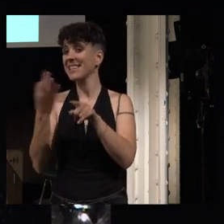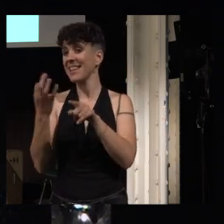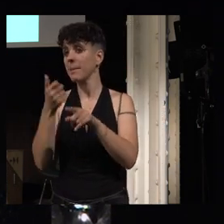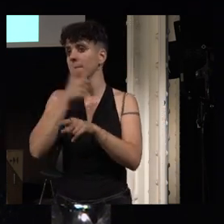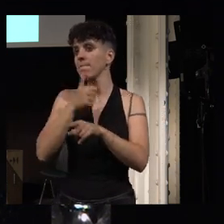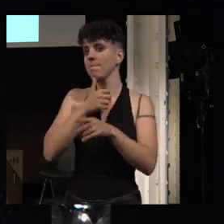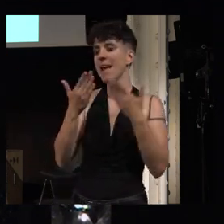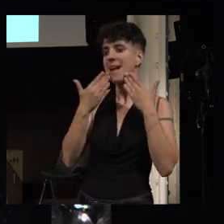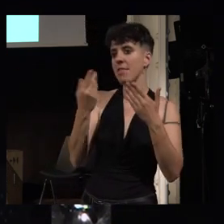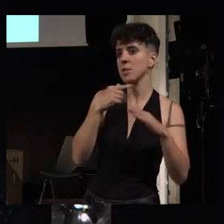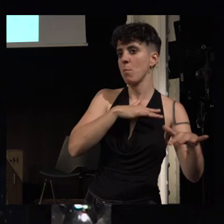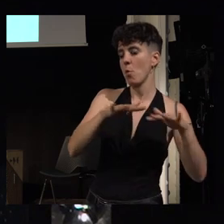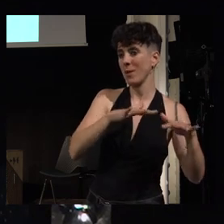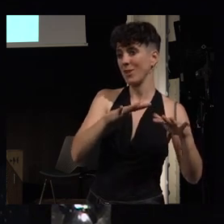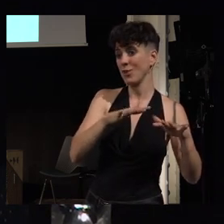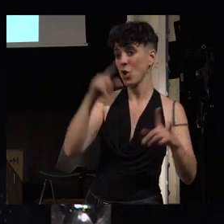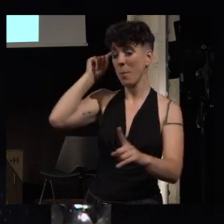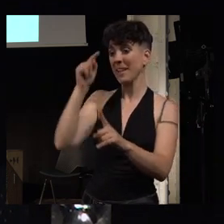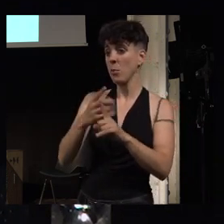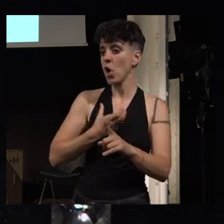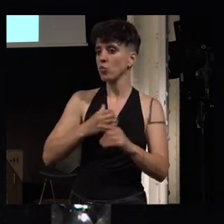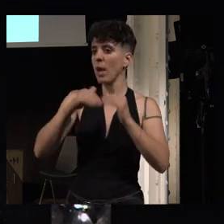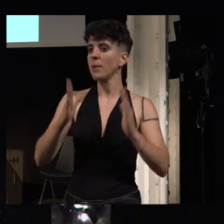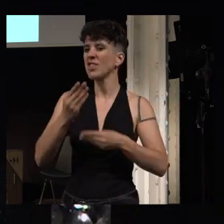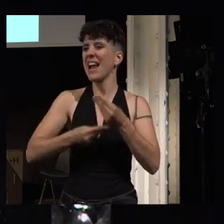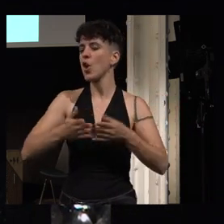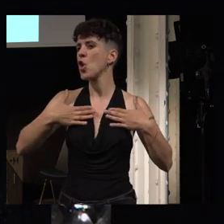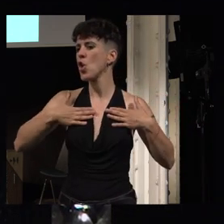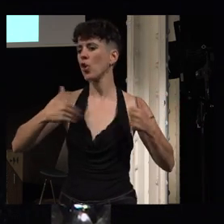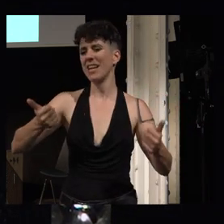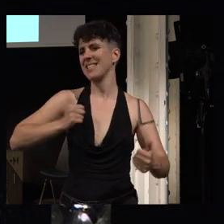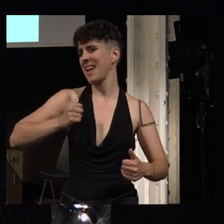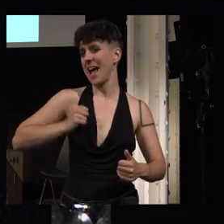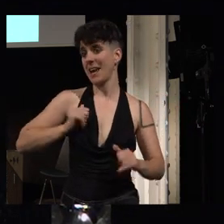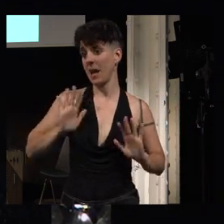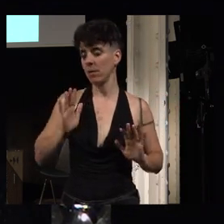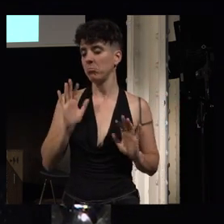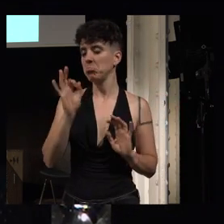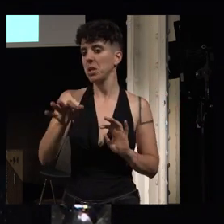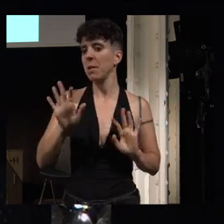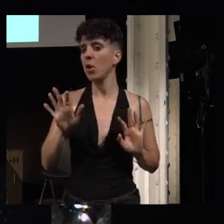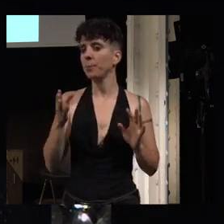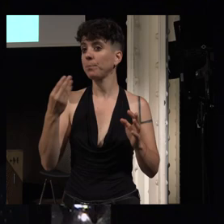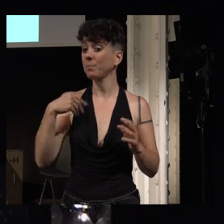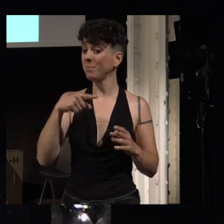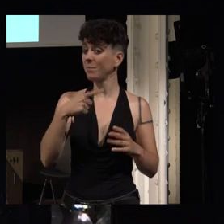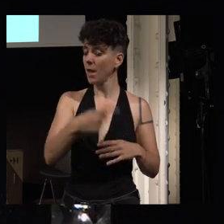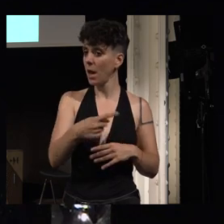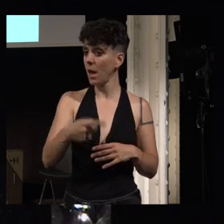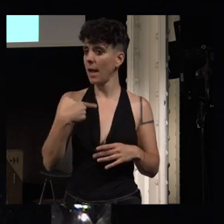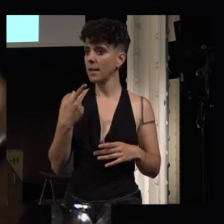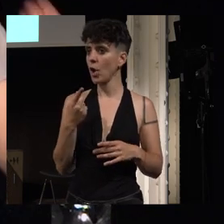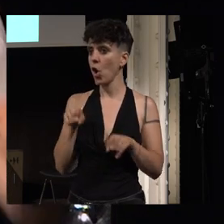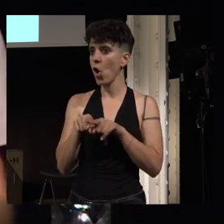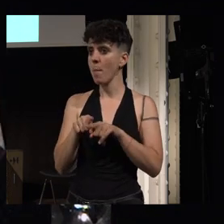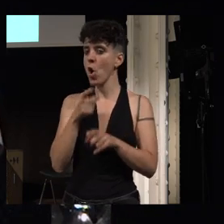movimientos para que luego algunos ayuntamientos o no hagan lo que les dé la gana, ¿vale? Pero esa existencia que permite en un momento dado plantar cara al empresariado gay en